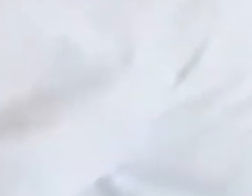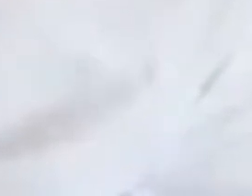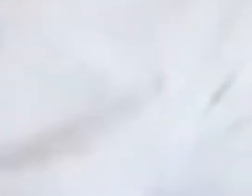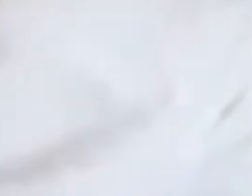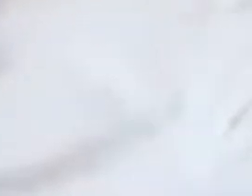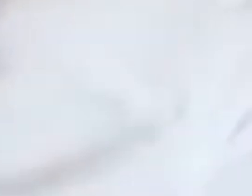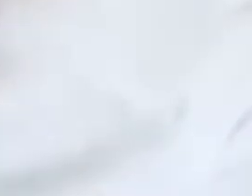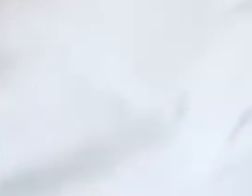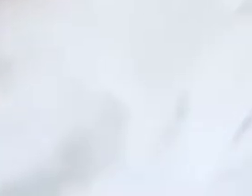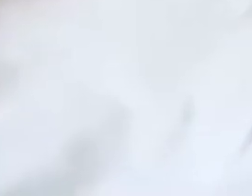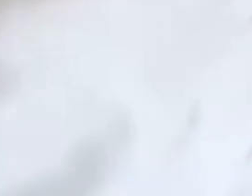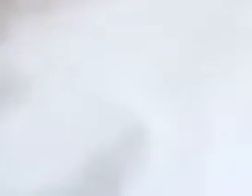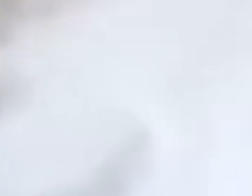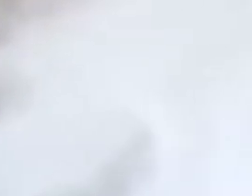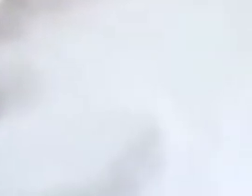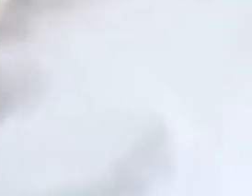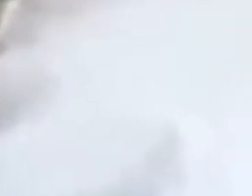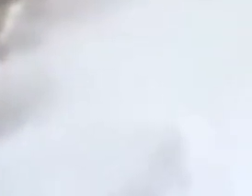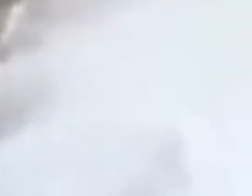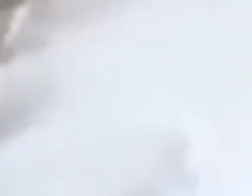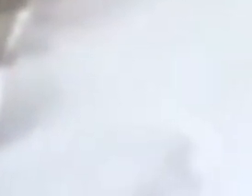voluntaria. Vacunación